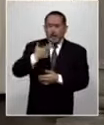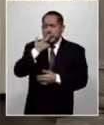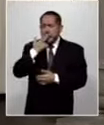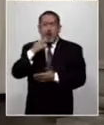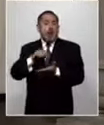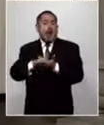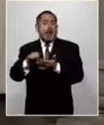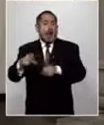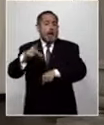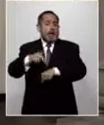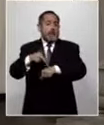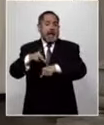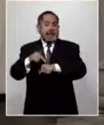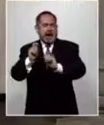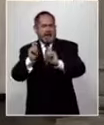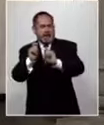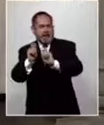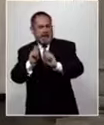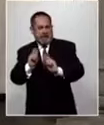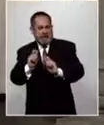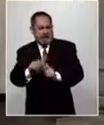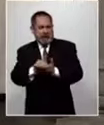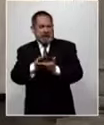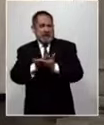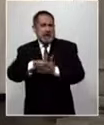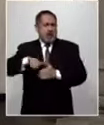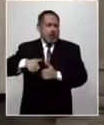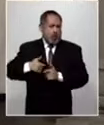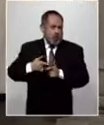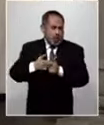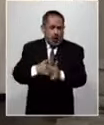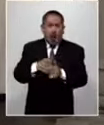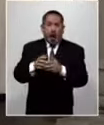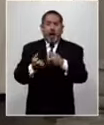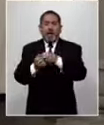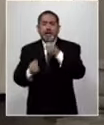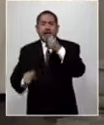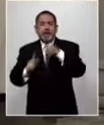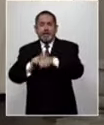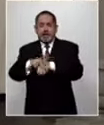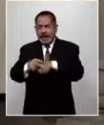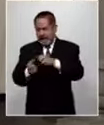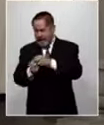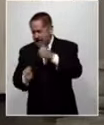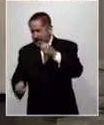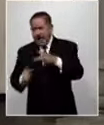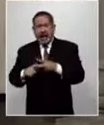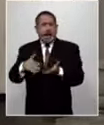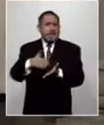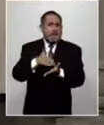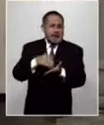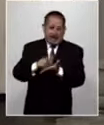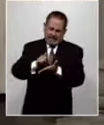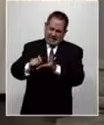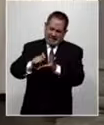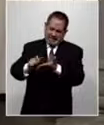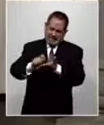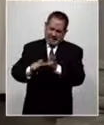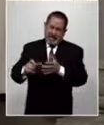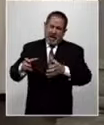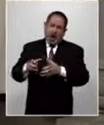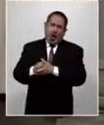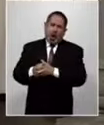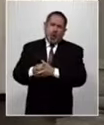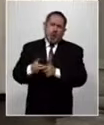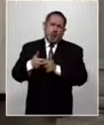piedra, que puede ser un mate, que puede ser papel, y ahora tenemos